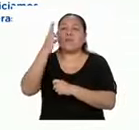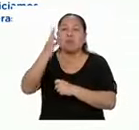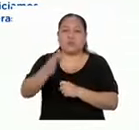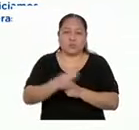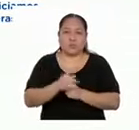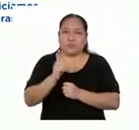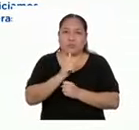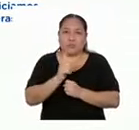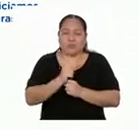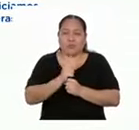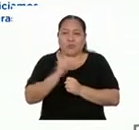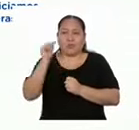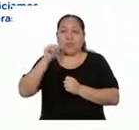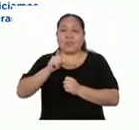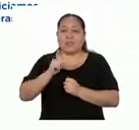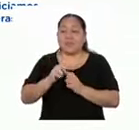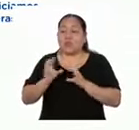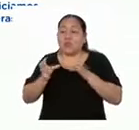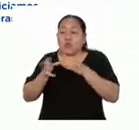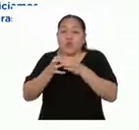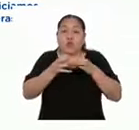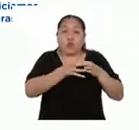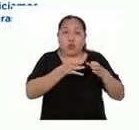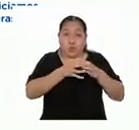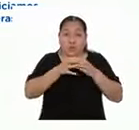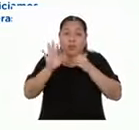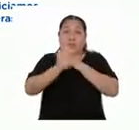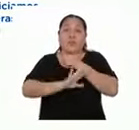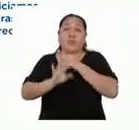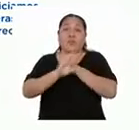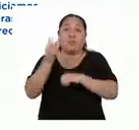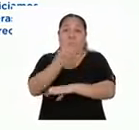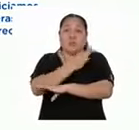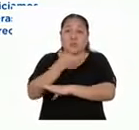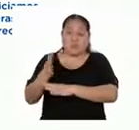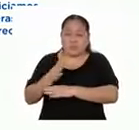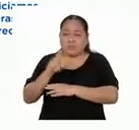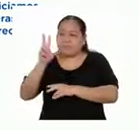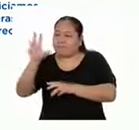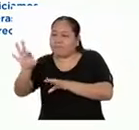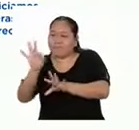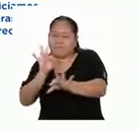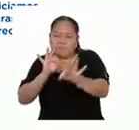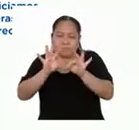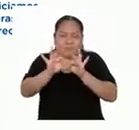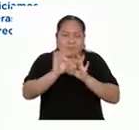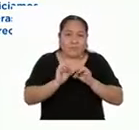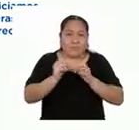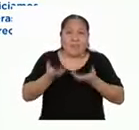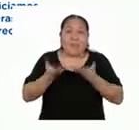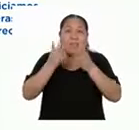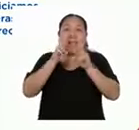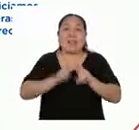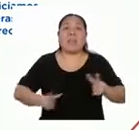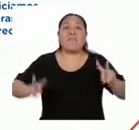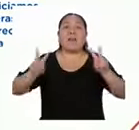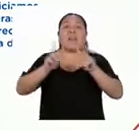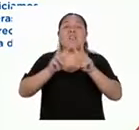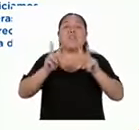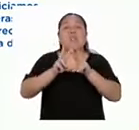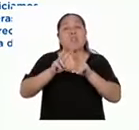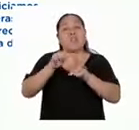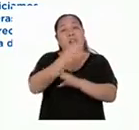No por casualidad, los movimientos ecologistas se interesan por conocer y recoger las experiencias de valorar la naturaleza como un dios en la